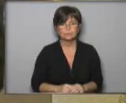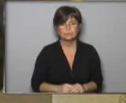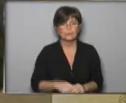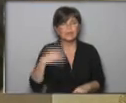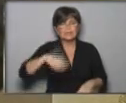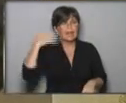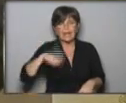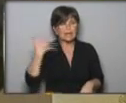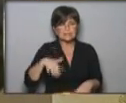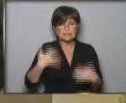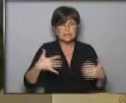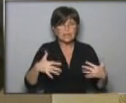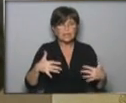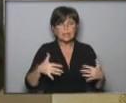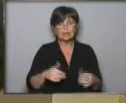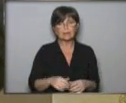enseguida,